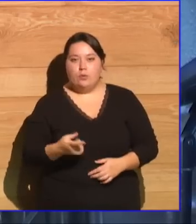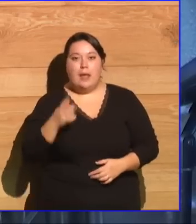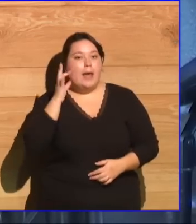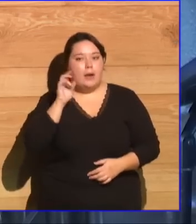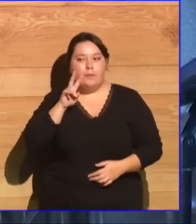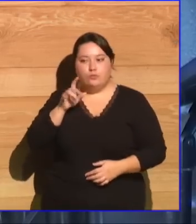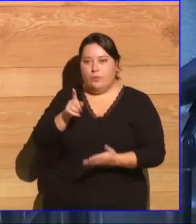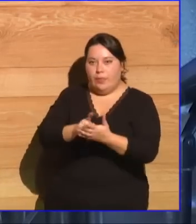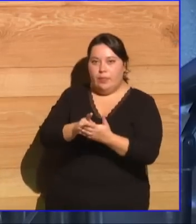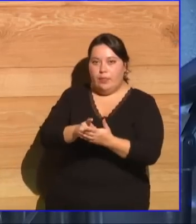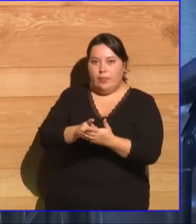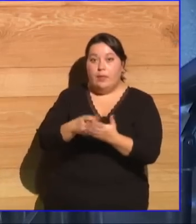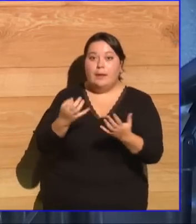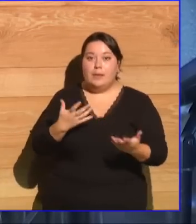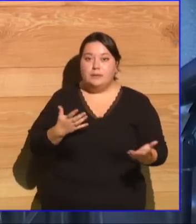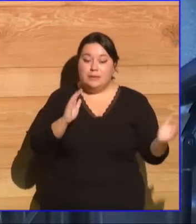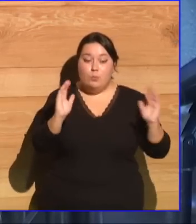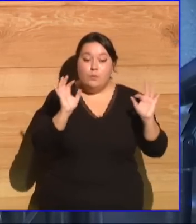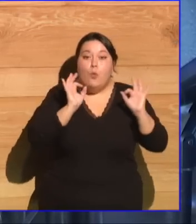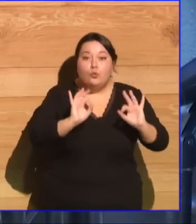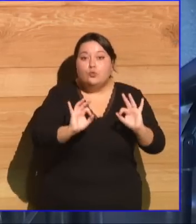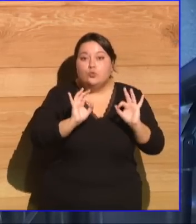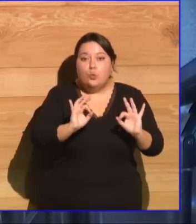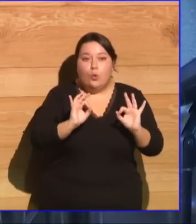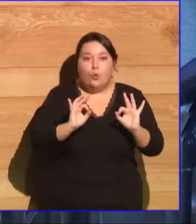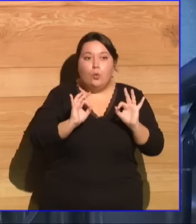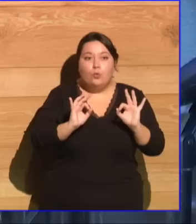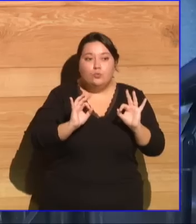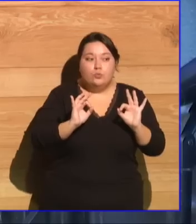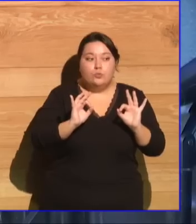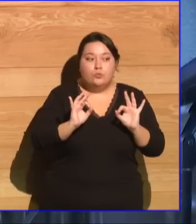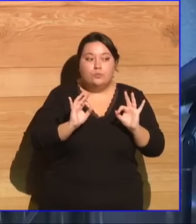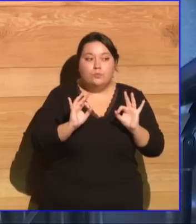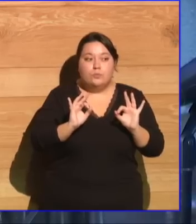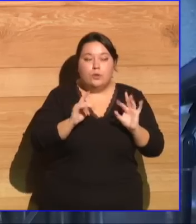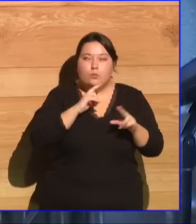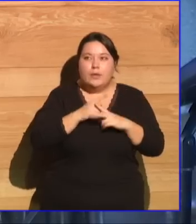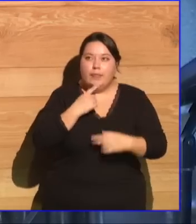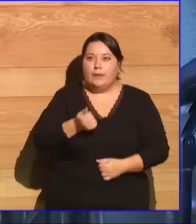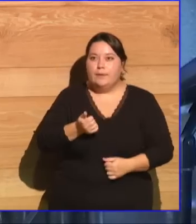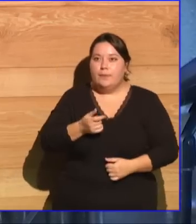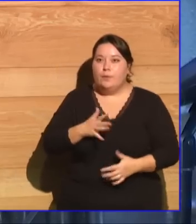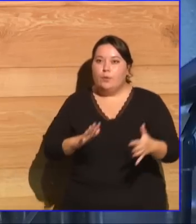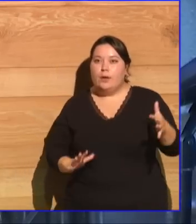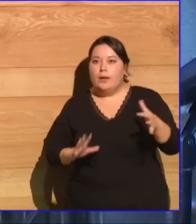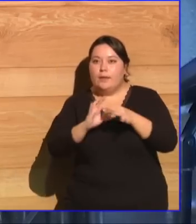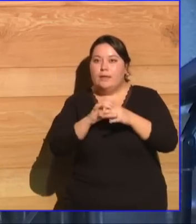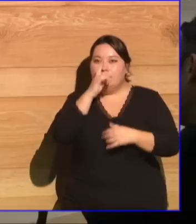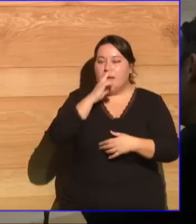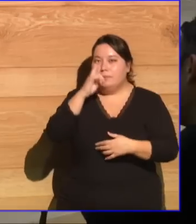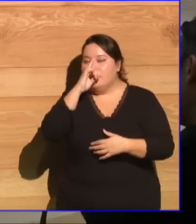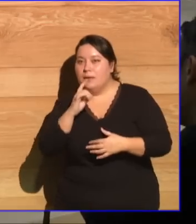ella. Y lo que sucede es que en ese instante justo hay un ¿cómo se llama cuando se encadenas dos imágenes,